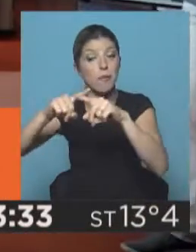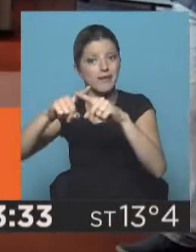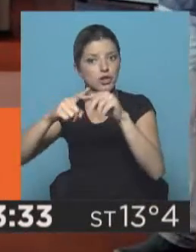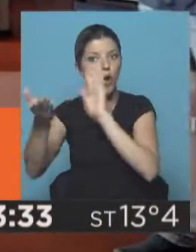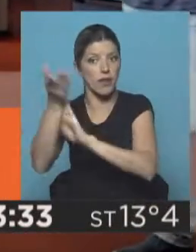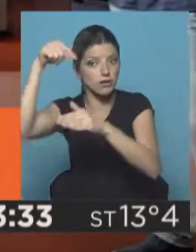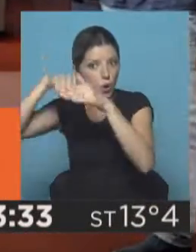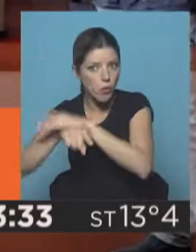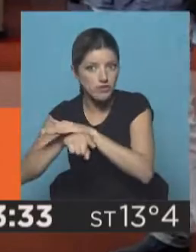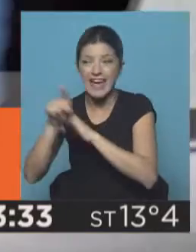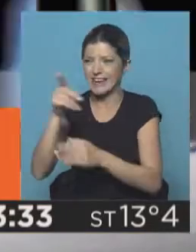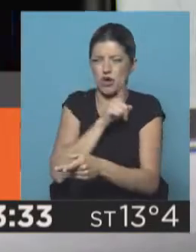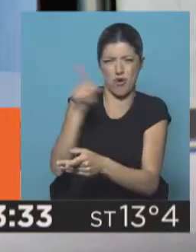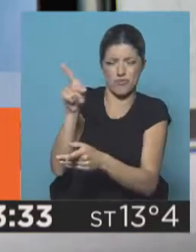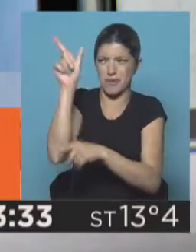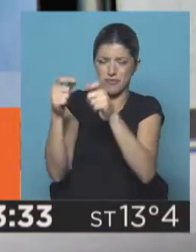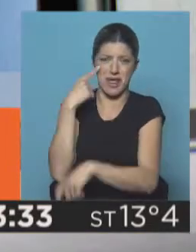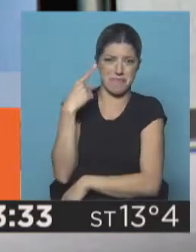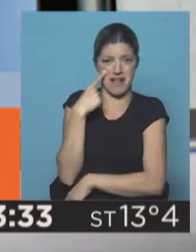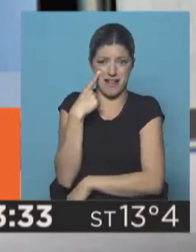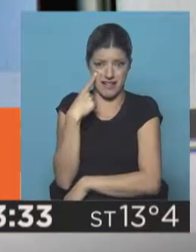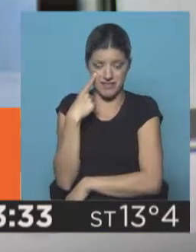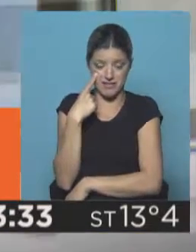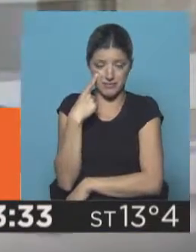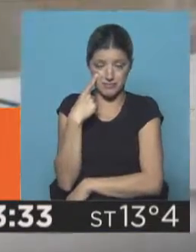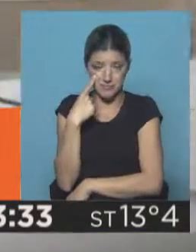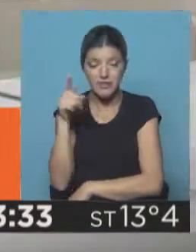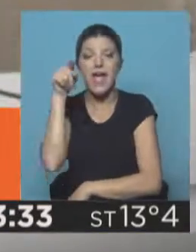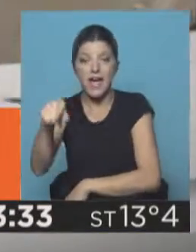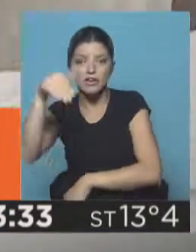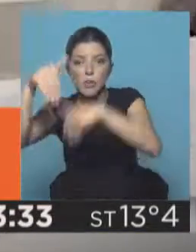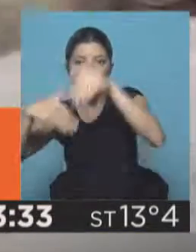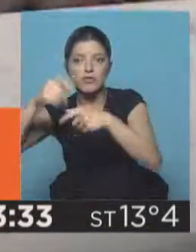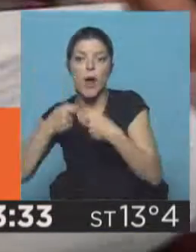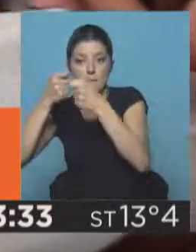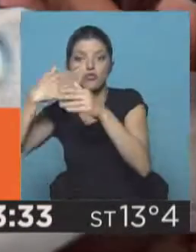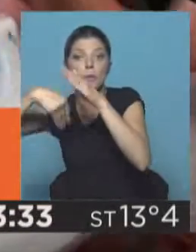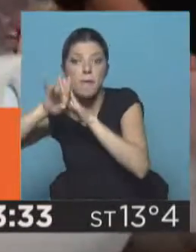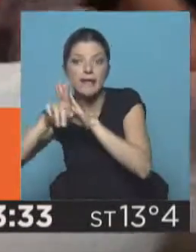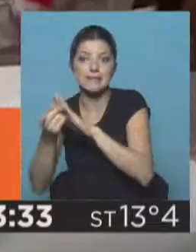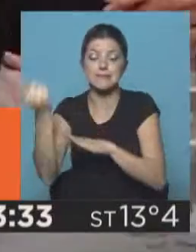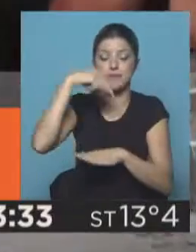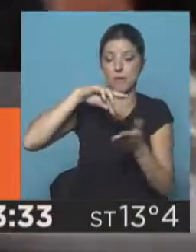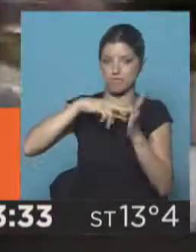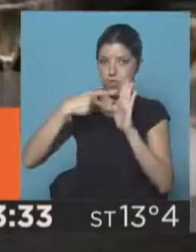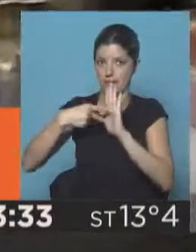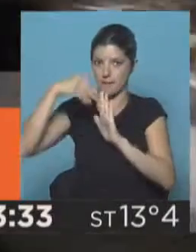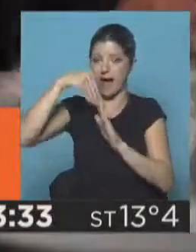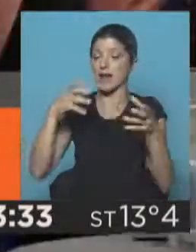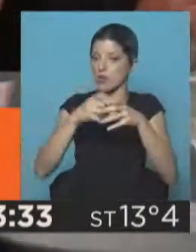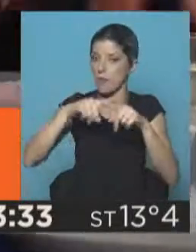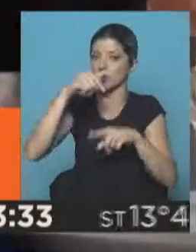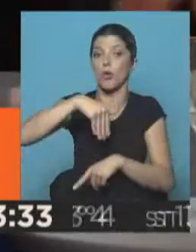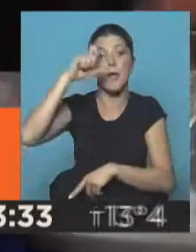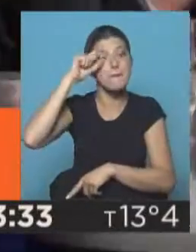y antiinmigrante, Alternativa para Alemania, obtuvo más escaños en un avance que afectó a la canciller alemana, cuyo partido